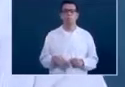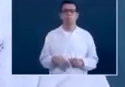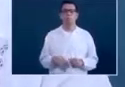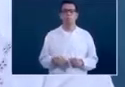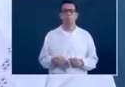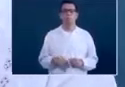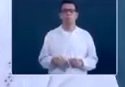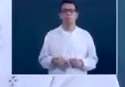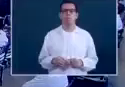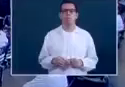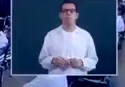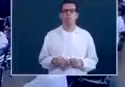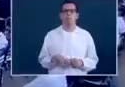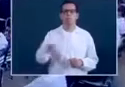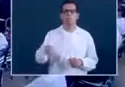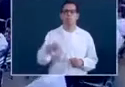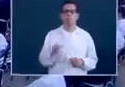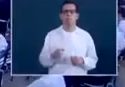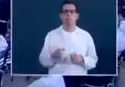1977.